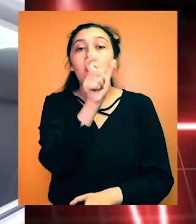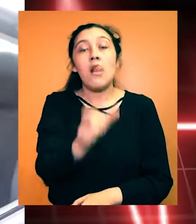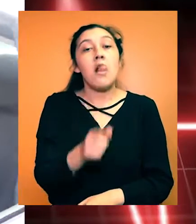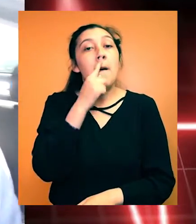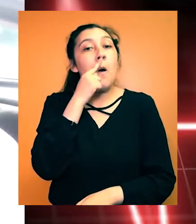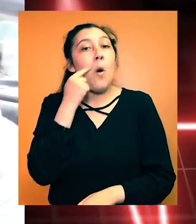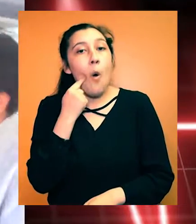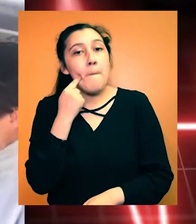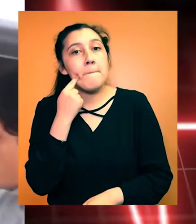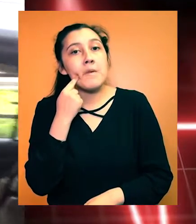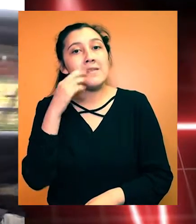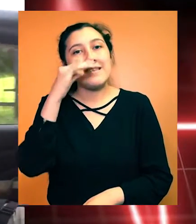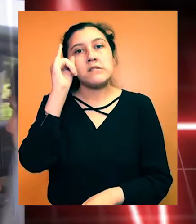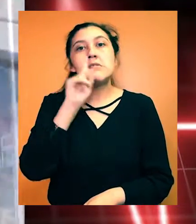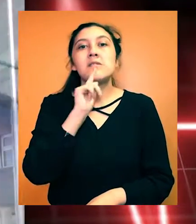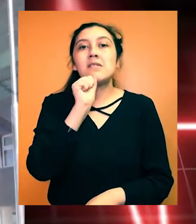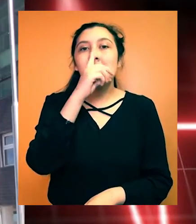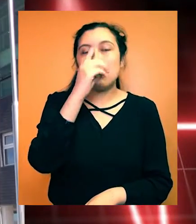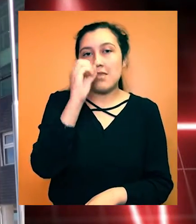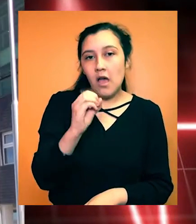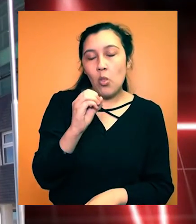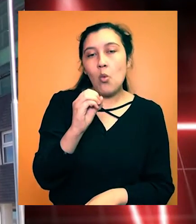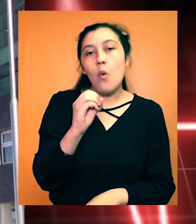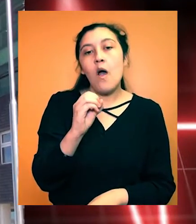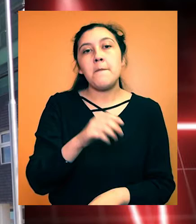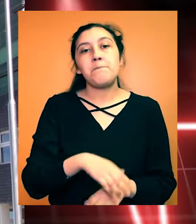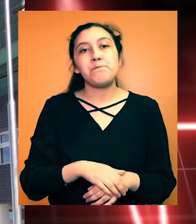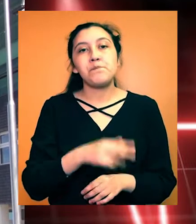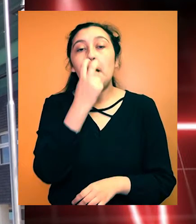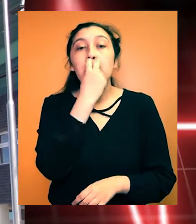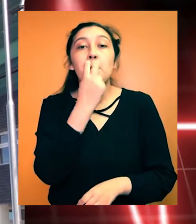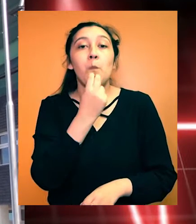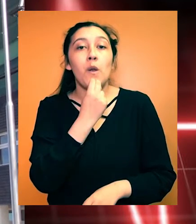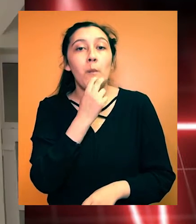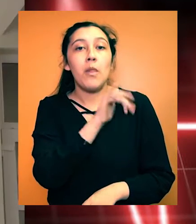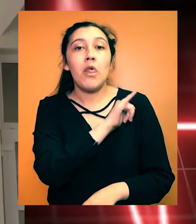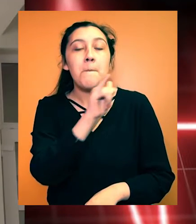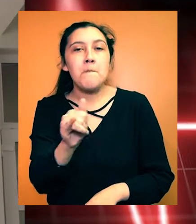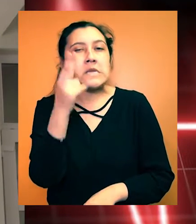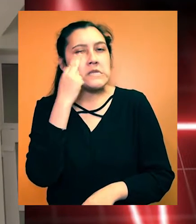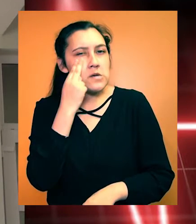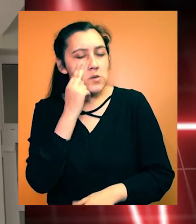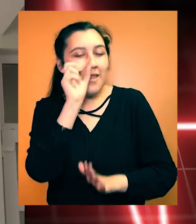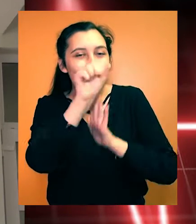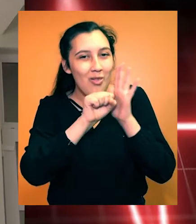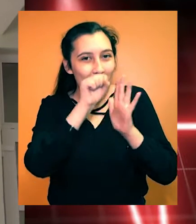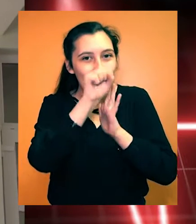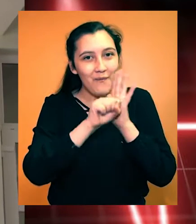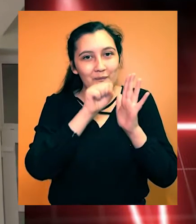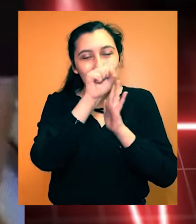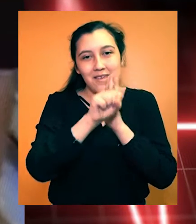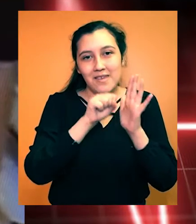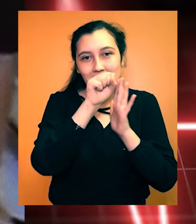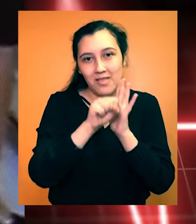El hombre será citado a declarar a la Fiscalía Local de Puerto Montt en calidad de imputado luego de que se conociera el registro de las cámaras,